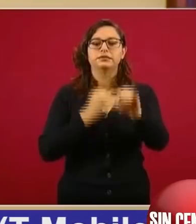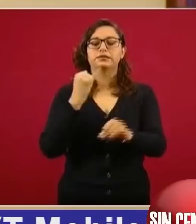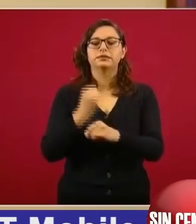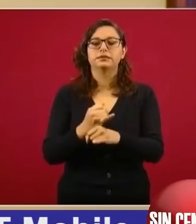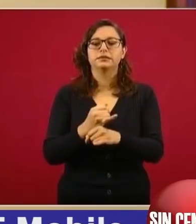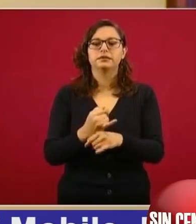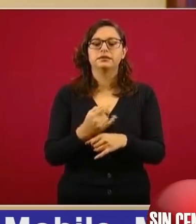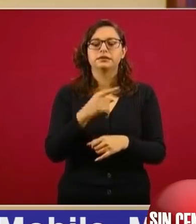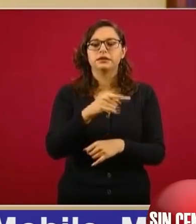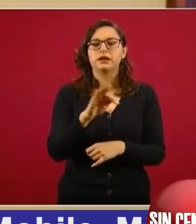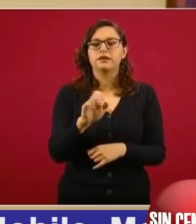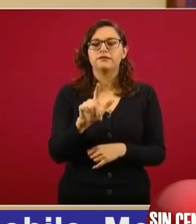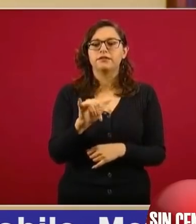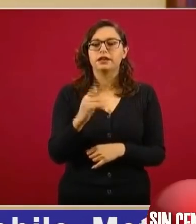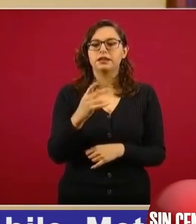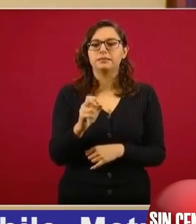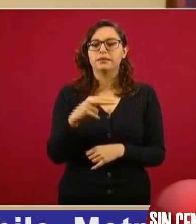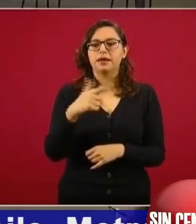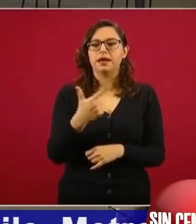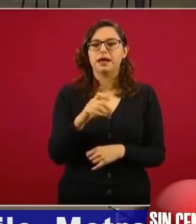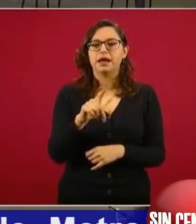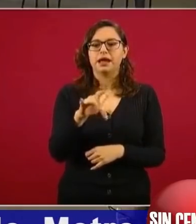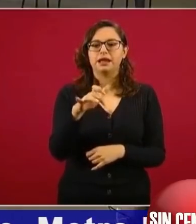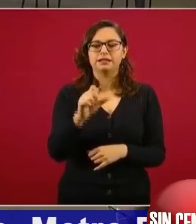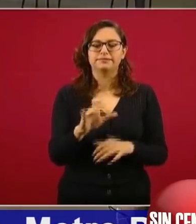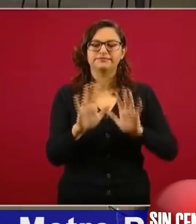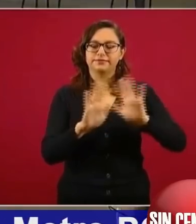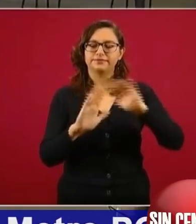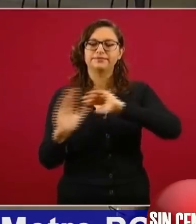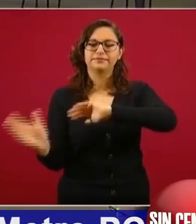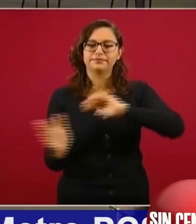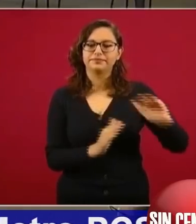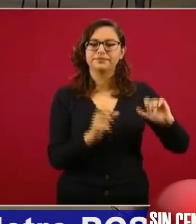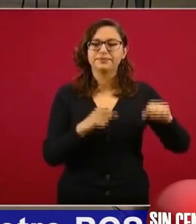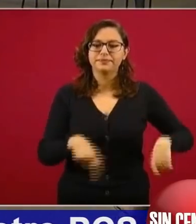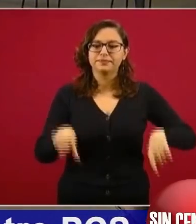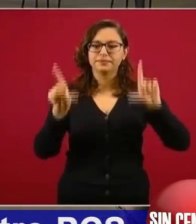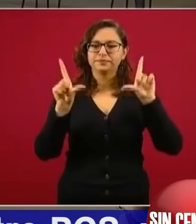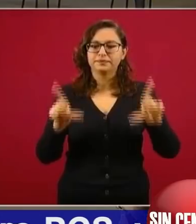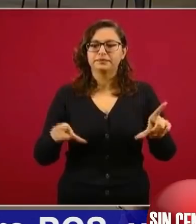de Felipe Ángeles. Adelante, si está mal. Entramos a la siguiente lámina.